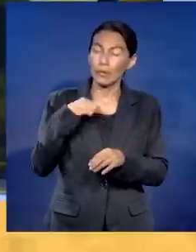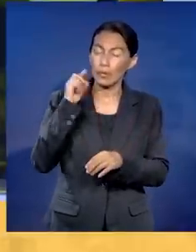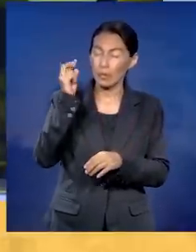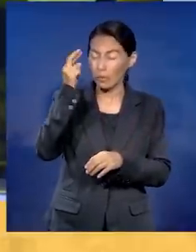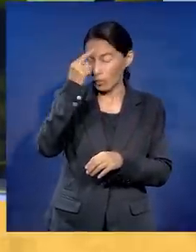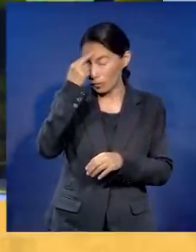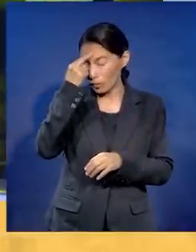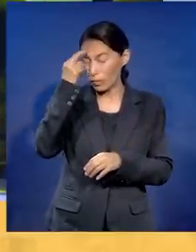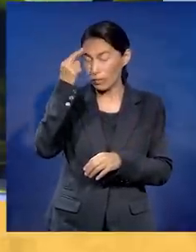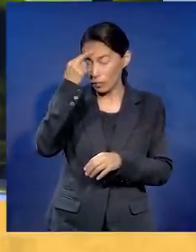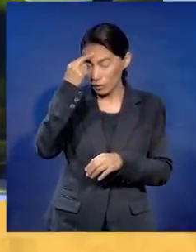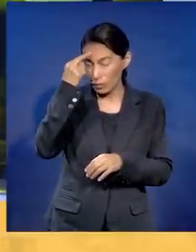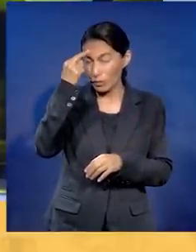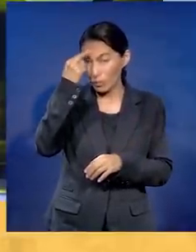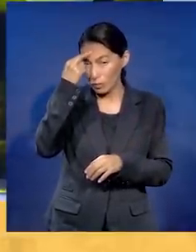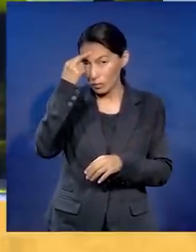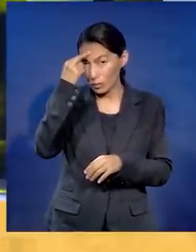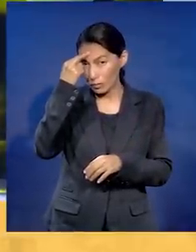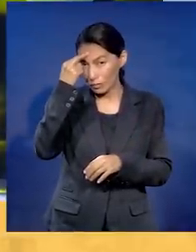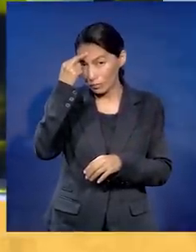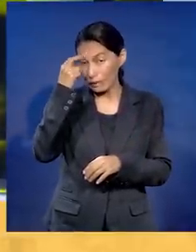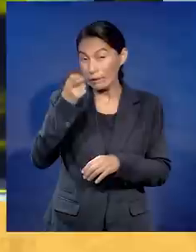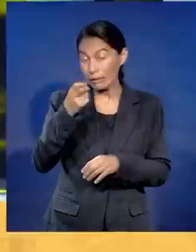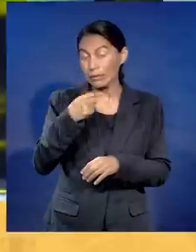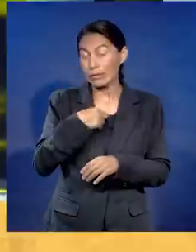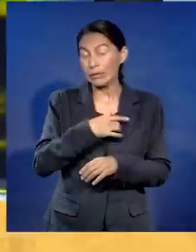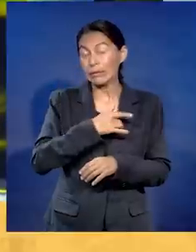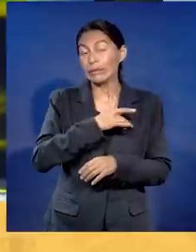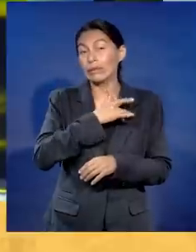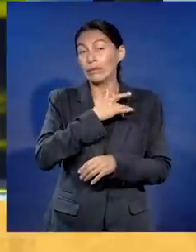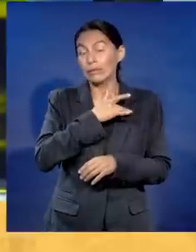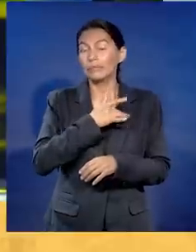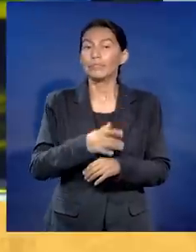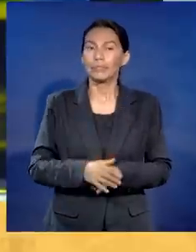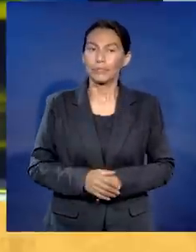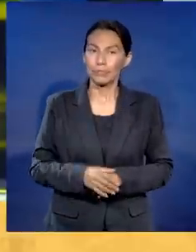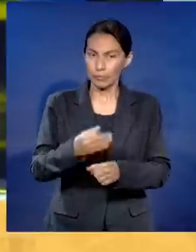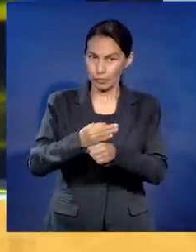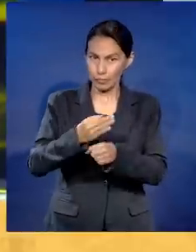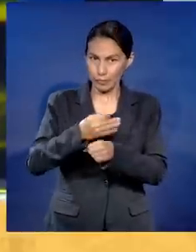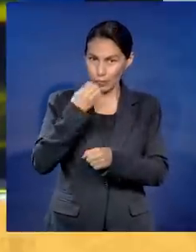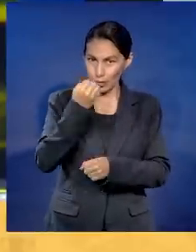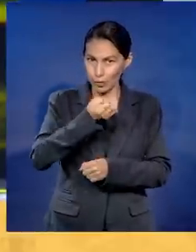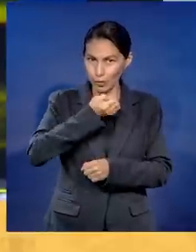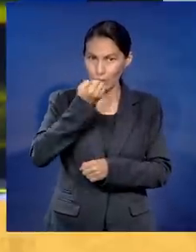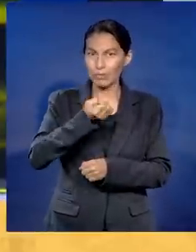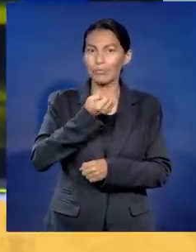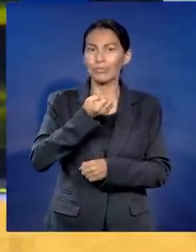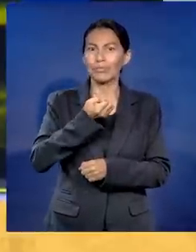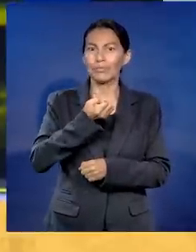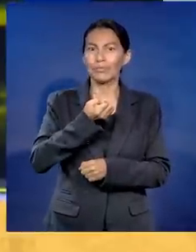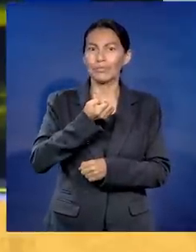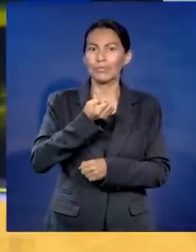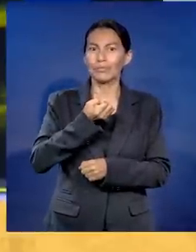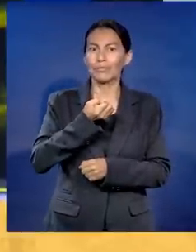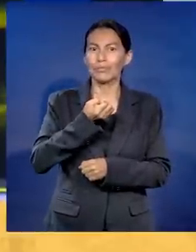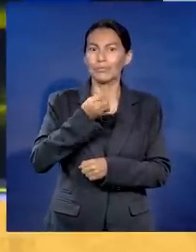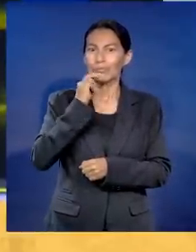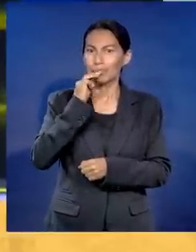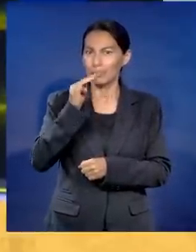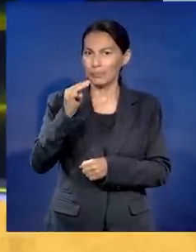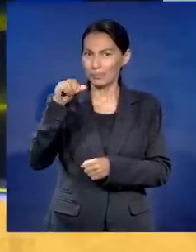me reflejo y me recuerdo muchas cosas y eso ha sido especial en mi corazón. Vamos a orar esta mañana y vamos a